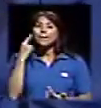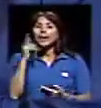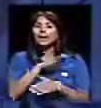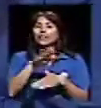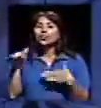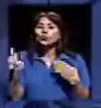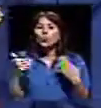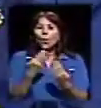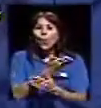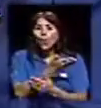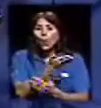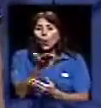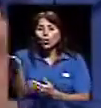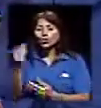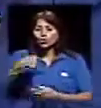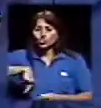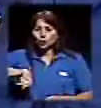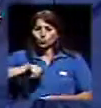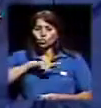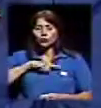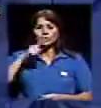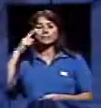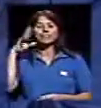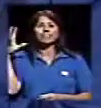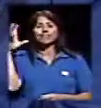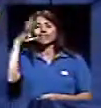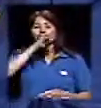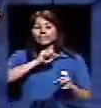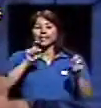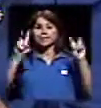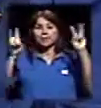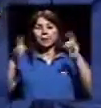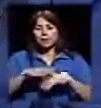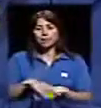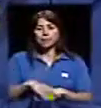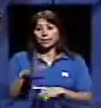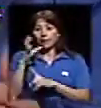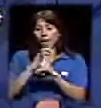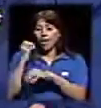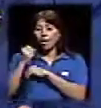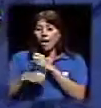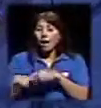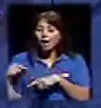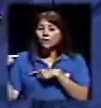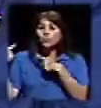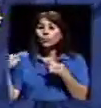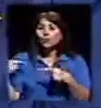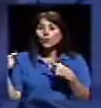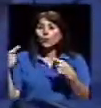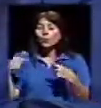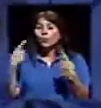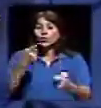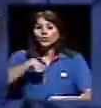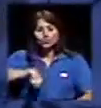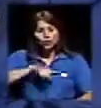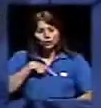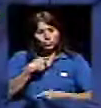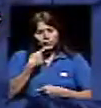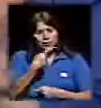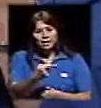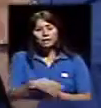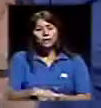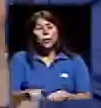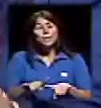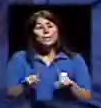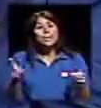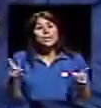todos tomemos conciencia de este tema, ¿verdad? Que año con año lo hemos venido diciendo, diferentes actores lo dicen,